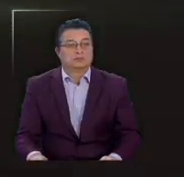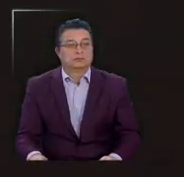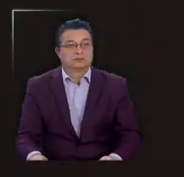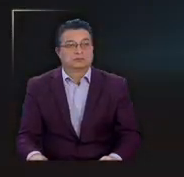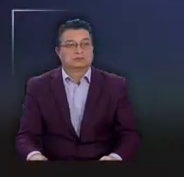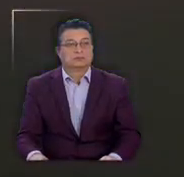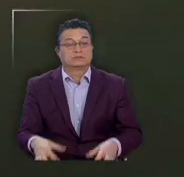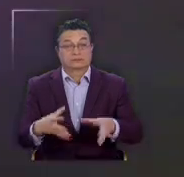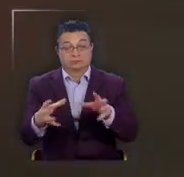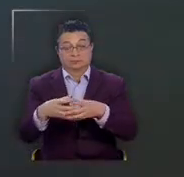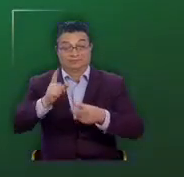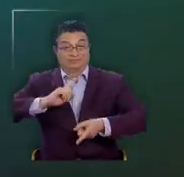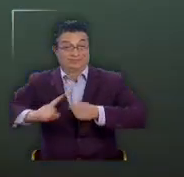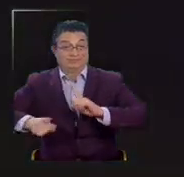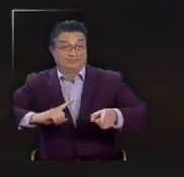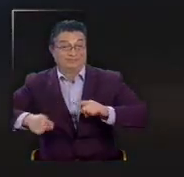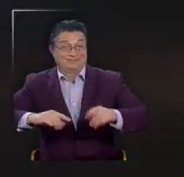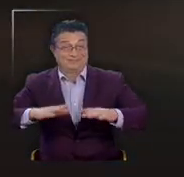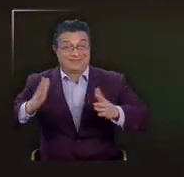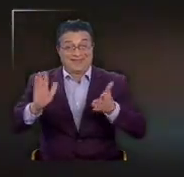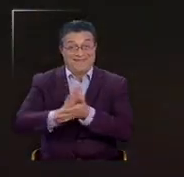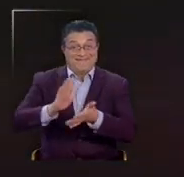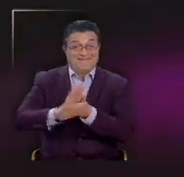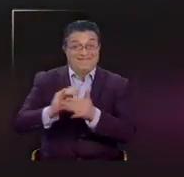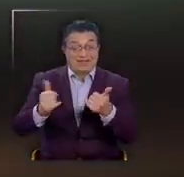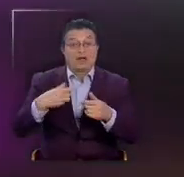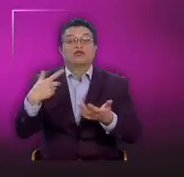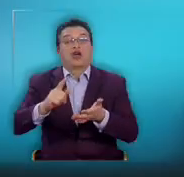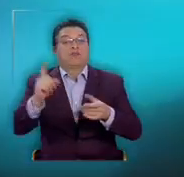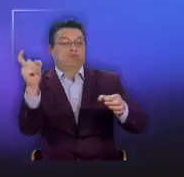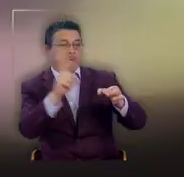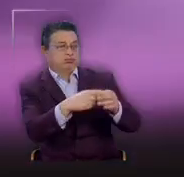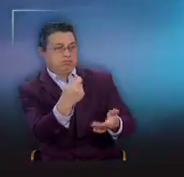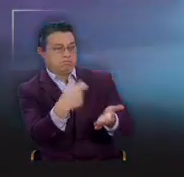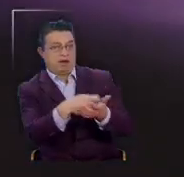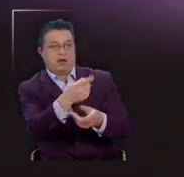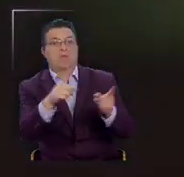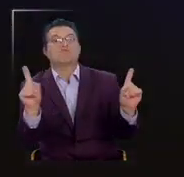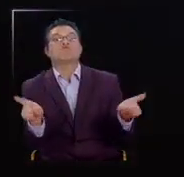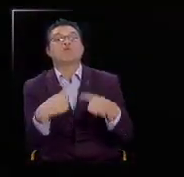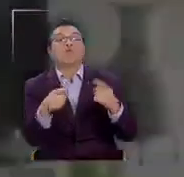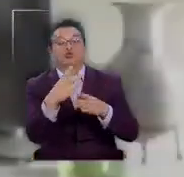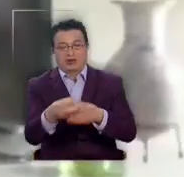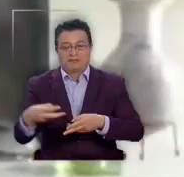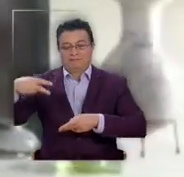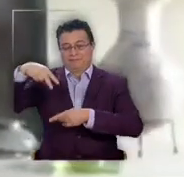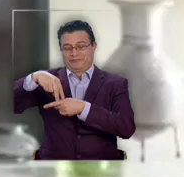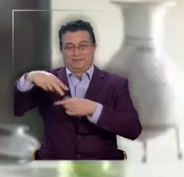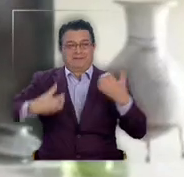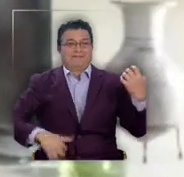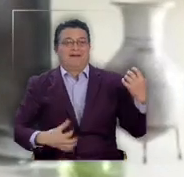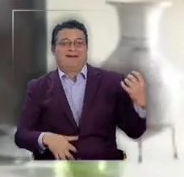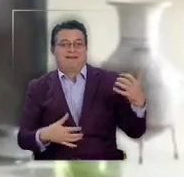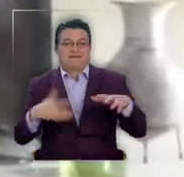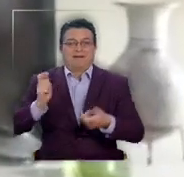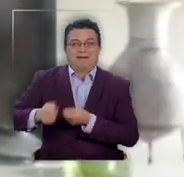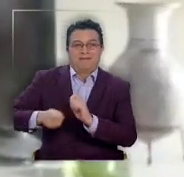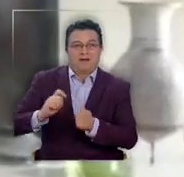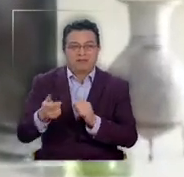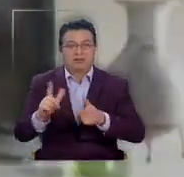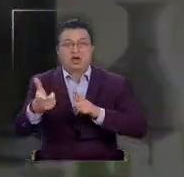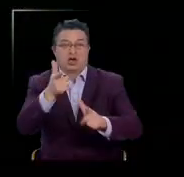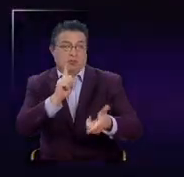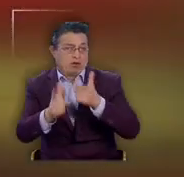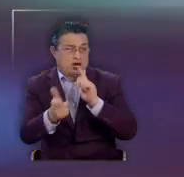La organizadora de esta fiesta había contratado músicos, por cuanto había una tarima y con instrumentos musicales y